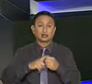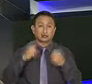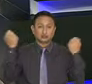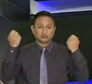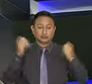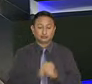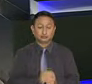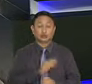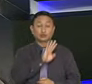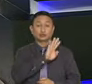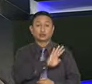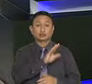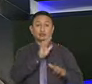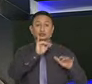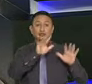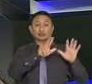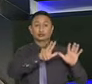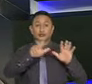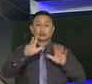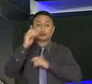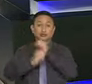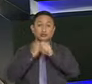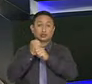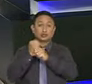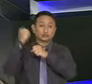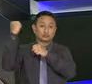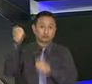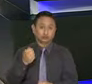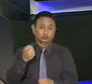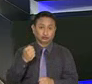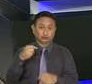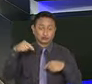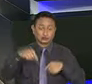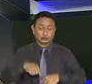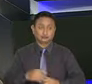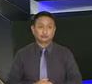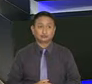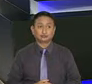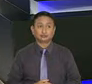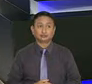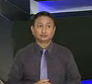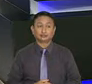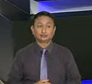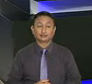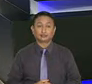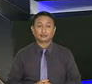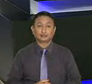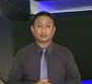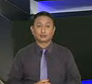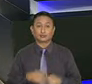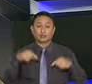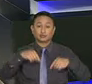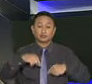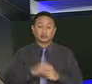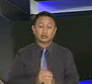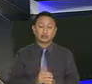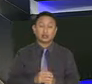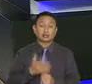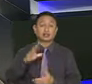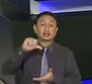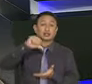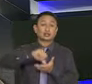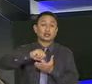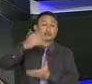Quito cuatrocientos ochenta y ocho años de vida de existencia de su fundación española porque esta milenaria ciudad